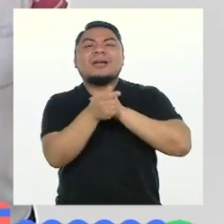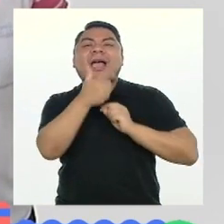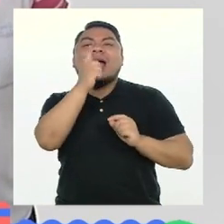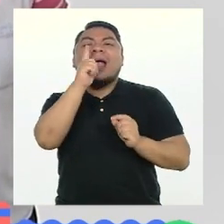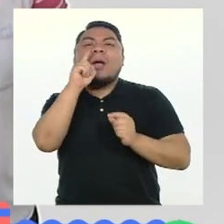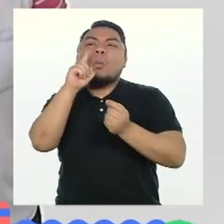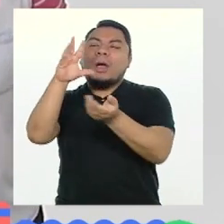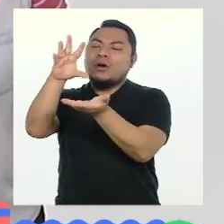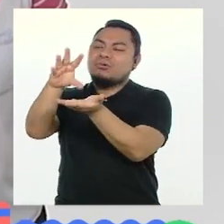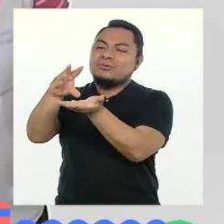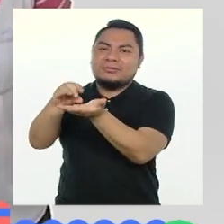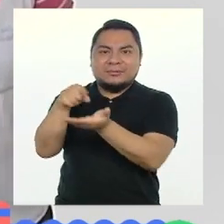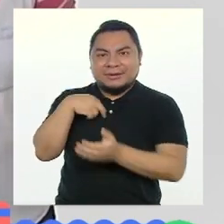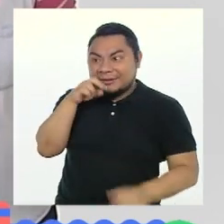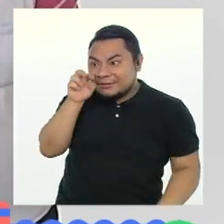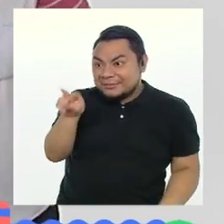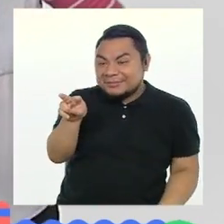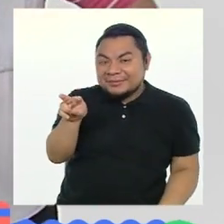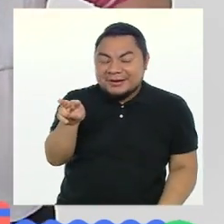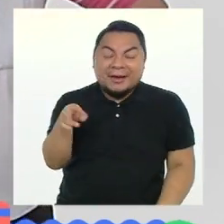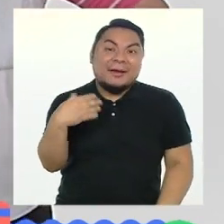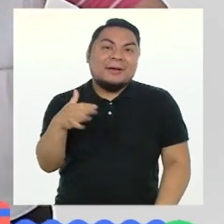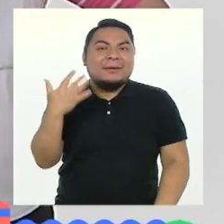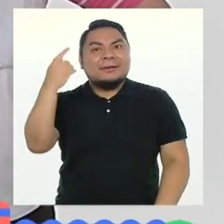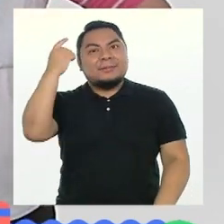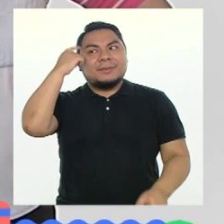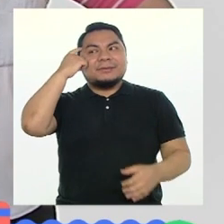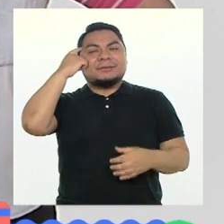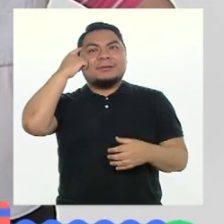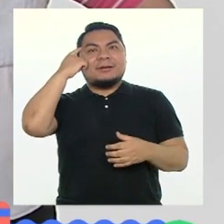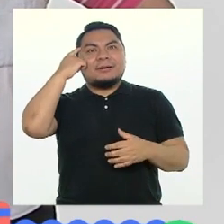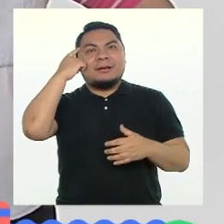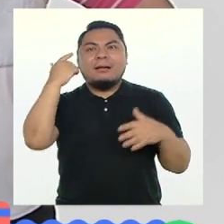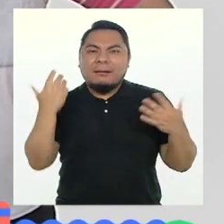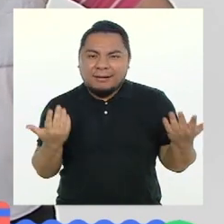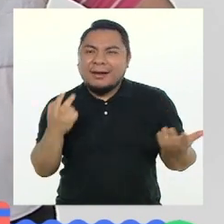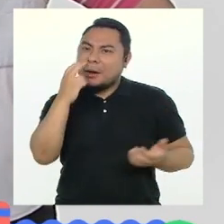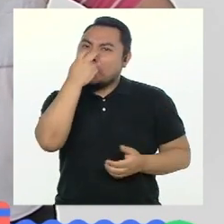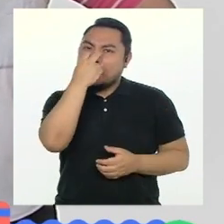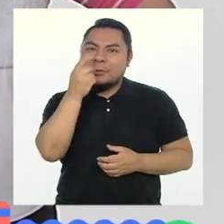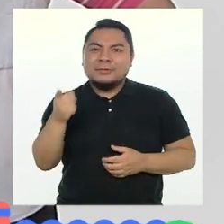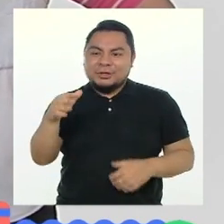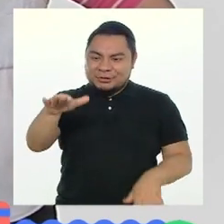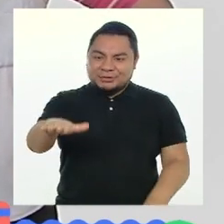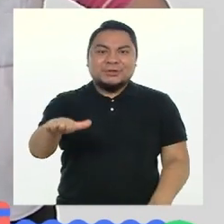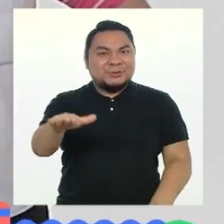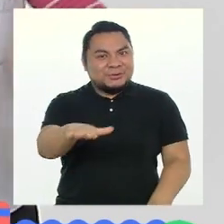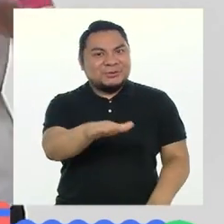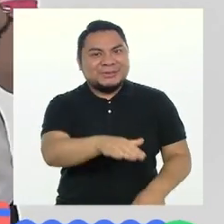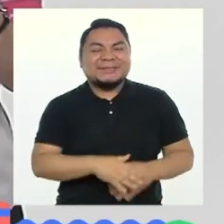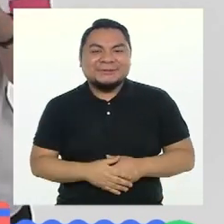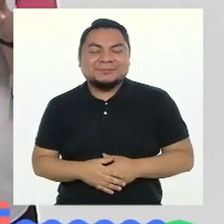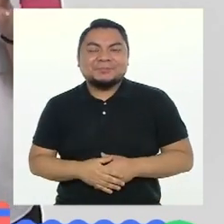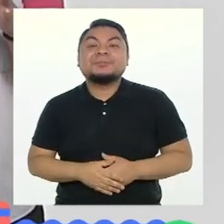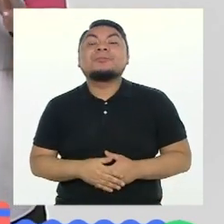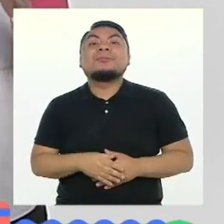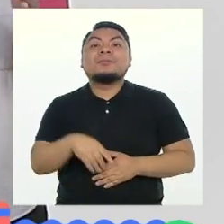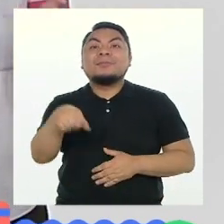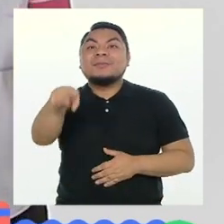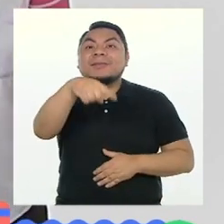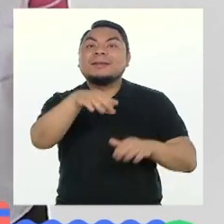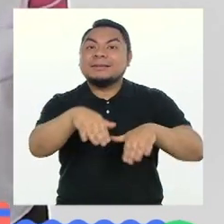agua! No podía dejar de mirarla y pensar, ¡qué curiosos son los pequeñines! Niñas y